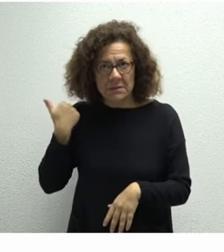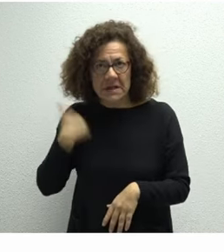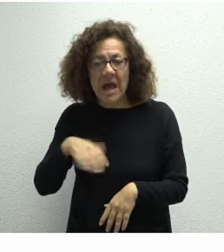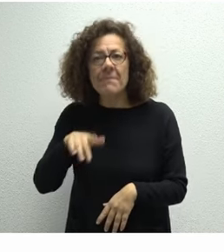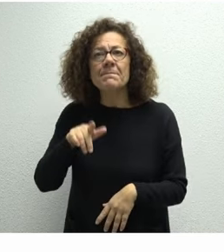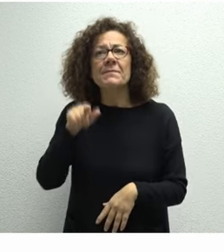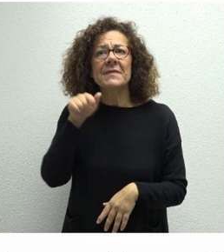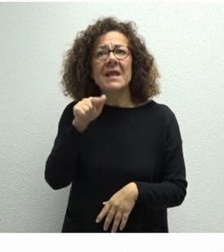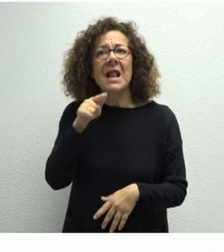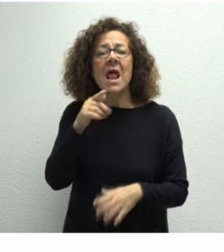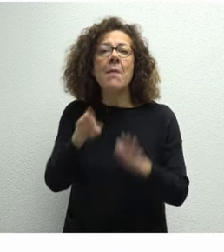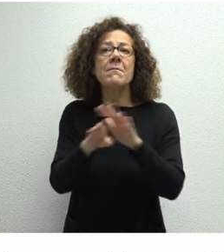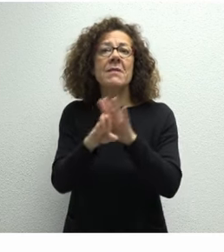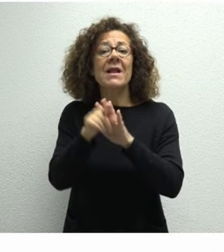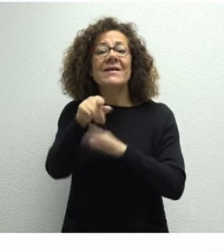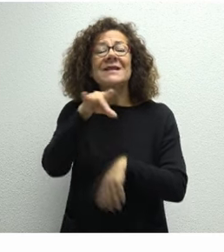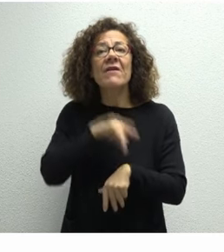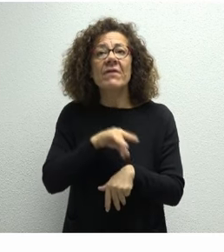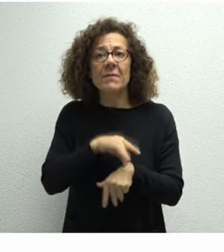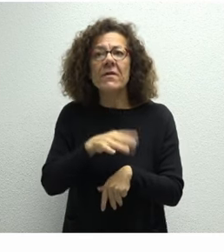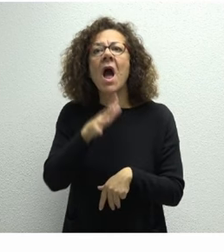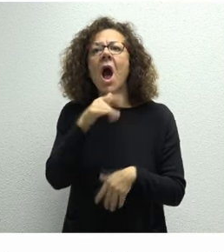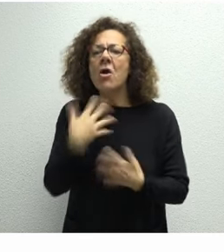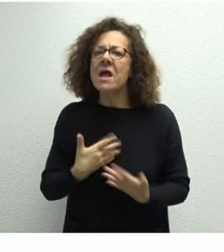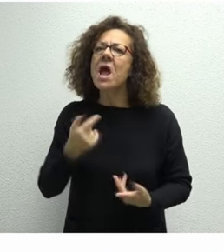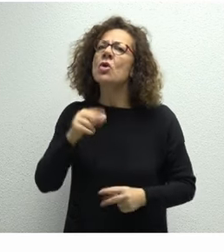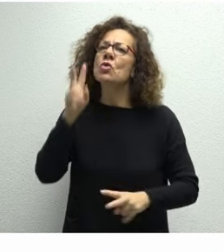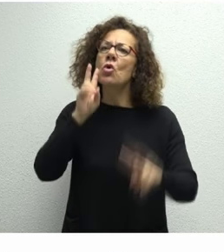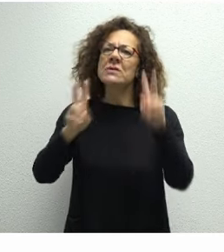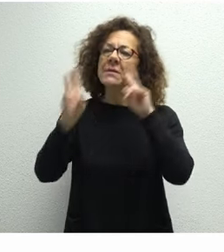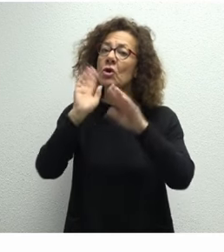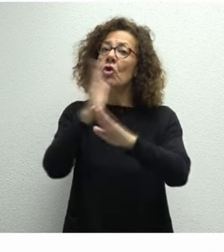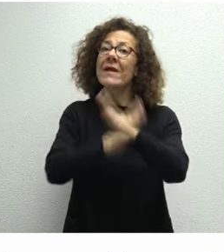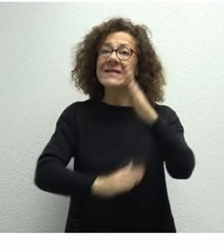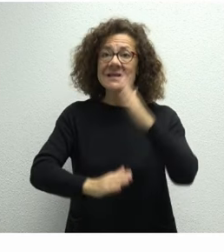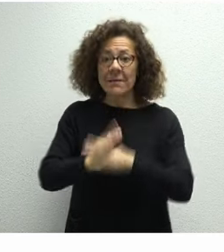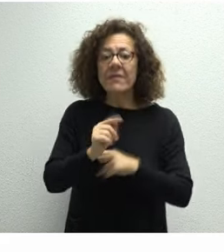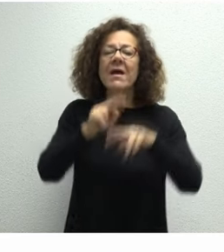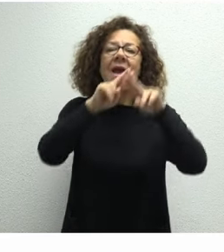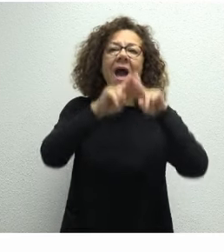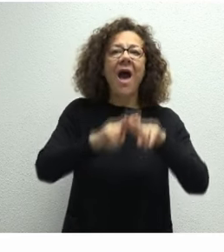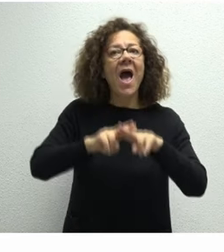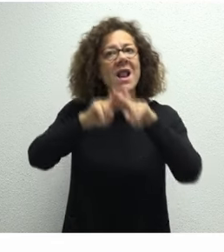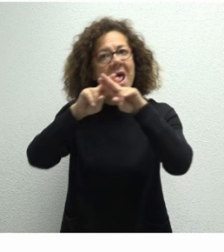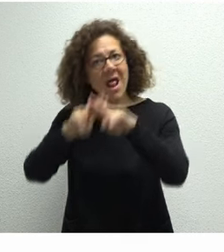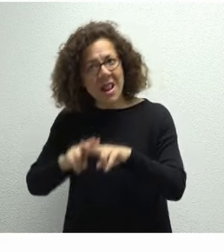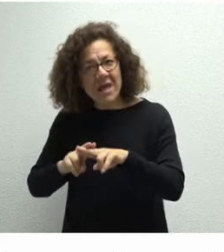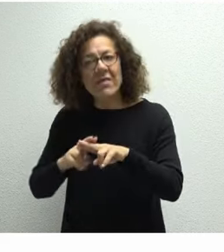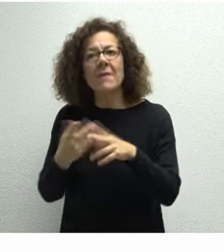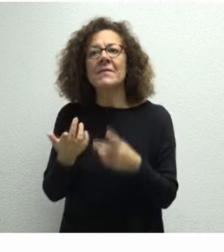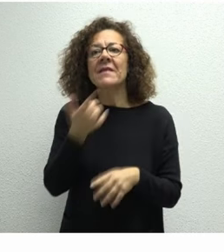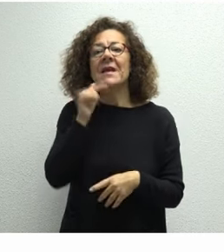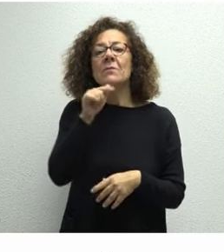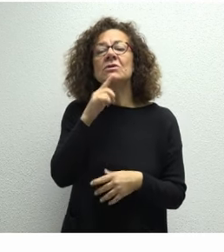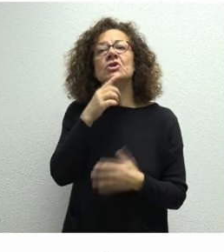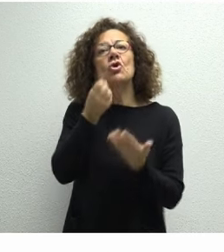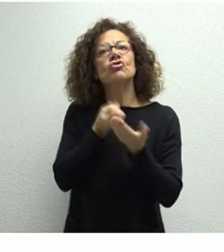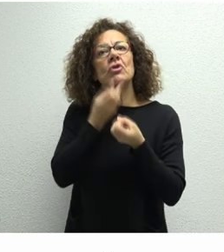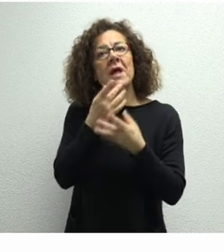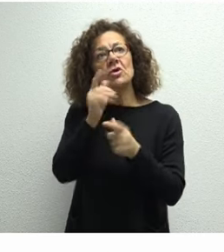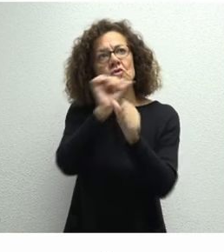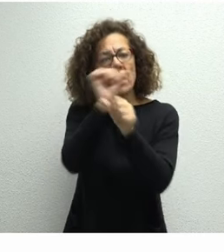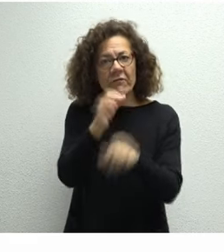sobre la prevalencia de enfermedad y ahora ya hay un observatorio de discapacidad no que ha analizado digamos esos datos de forma más